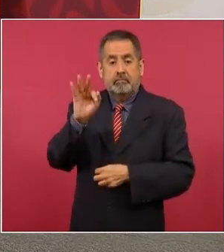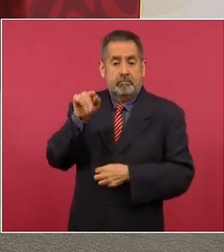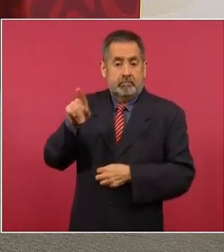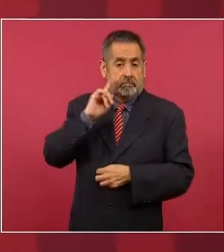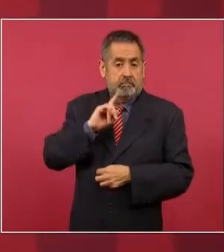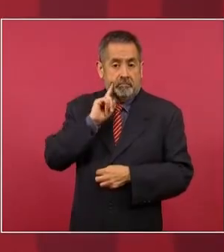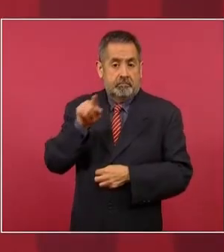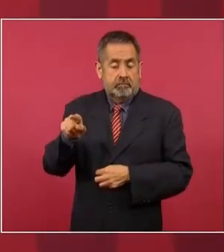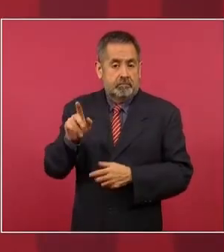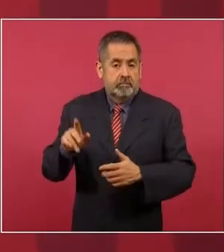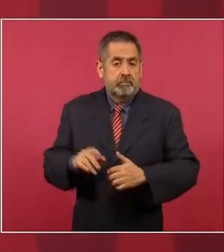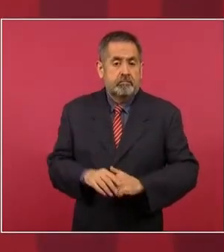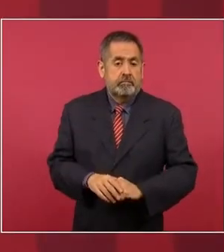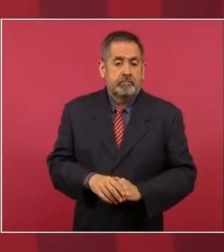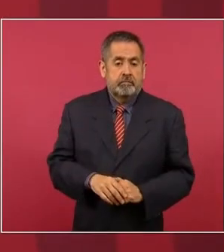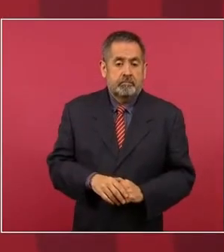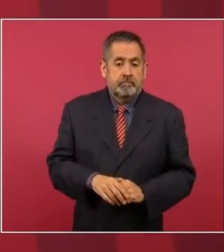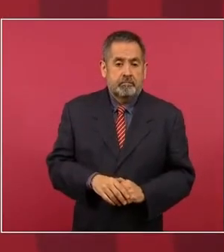que